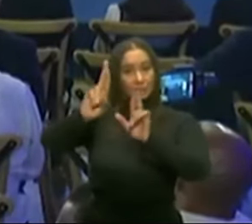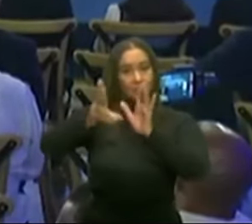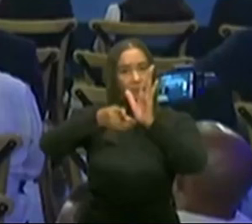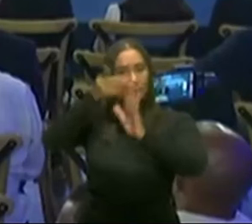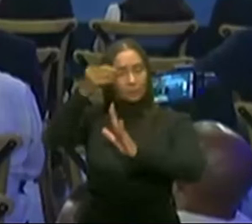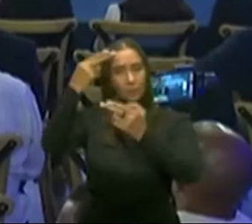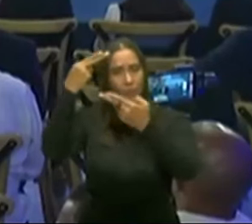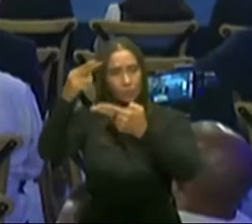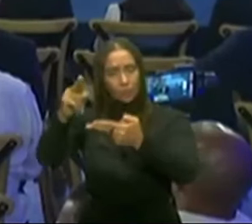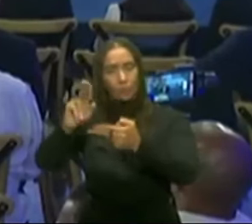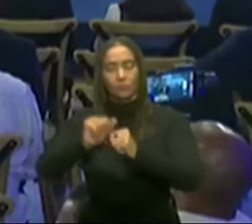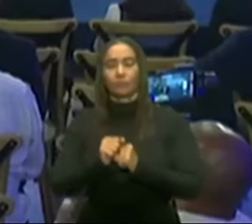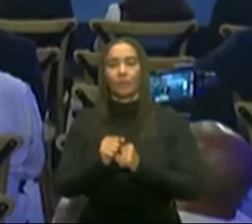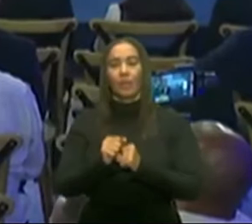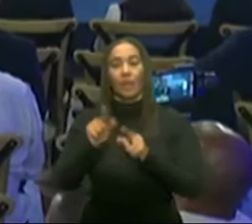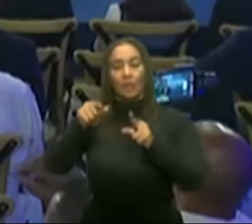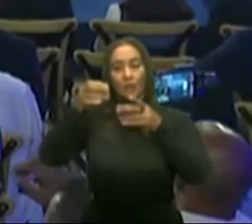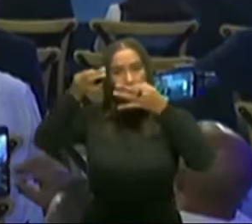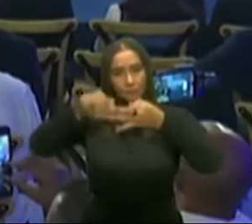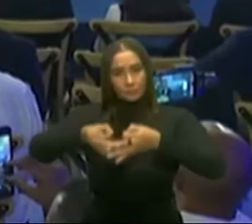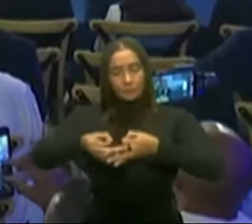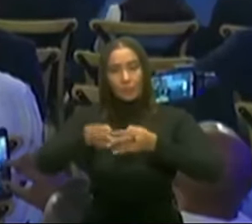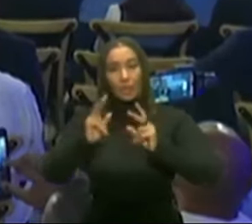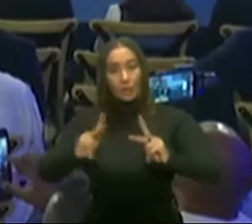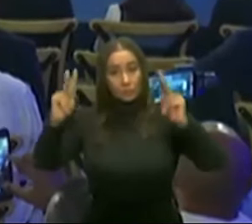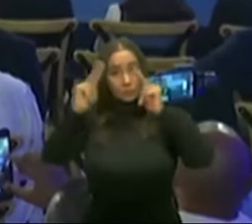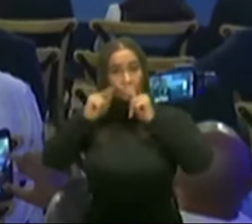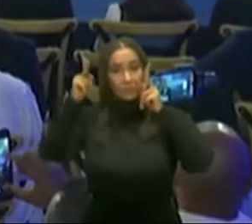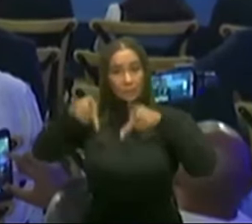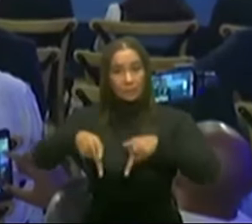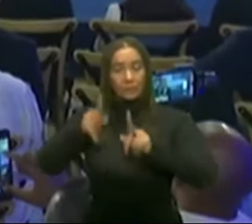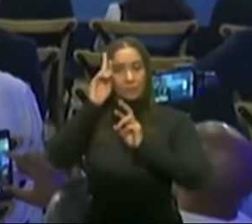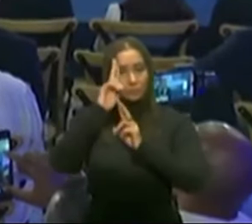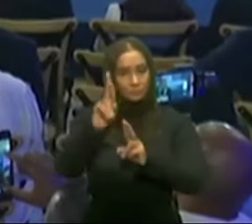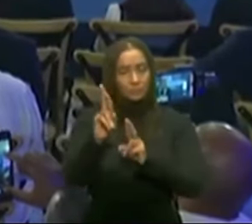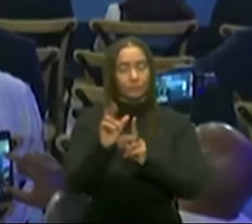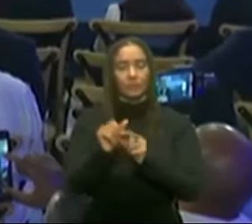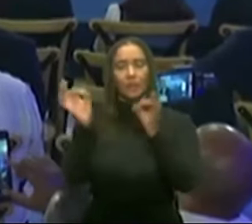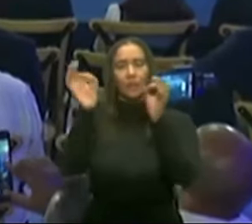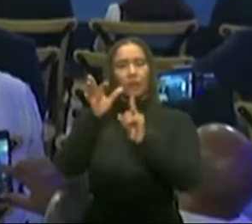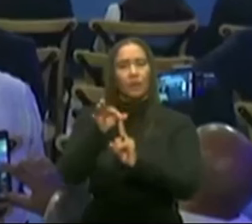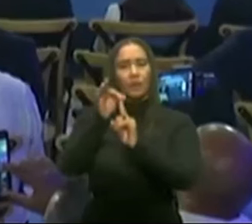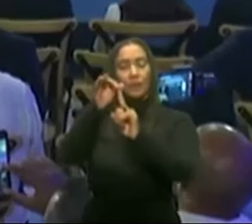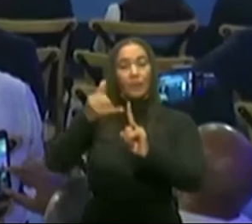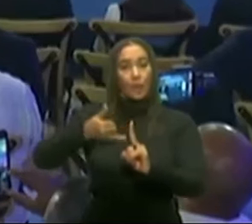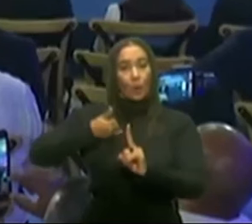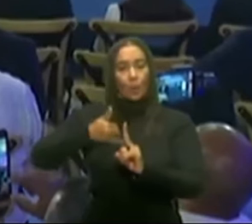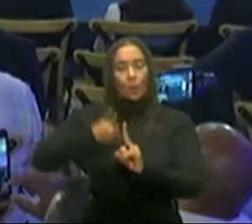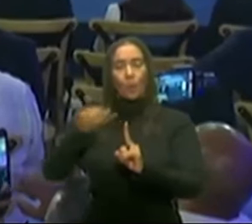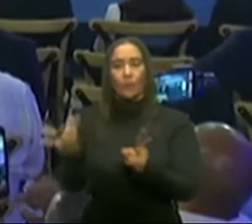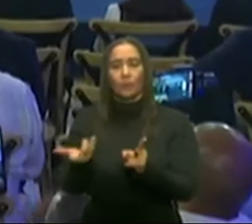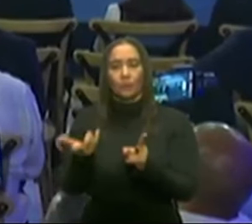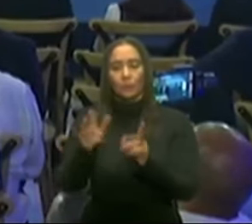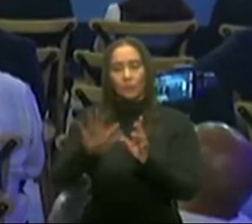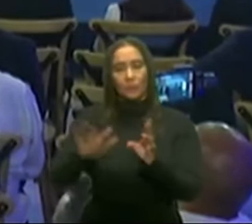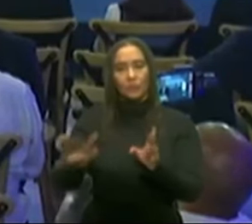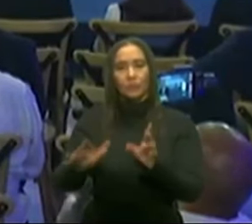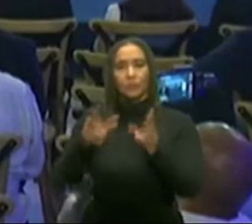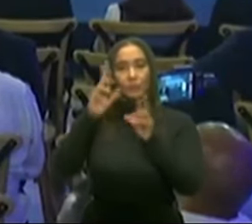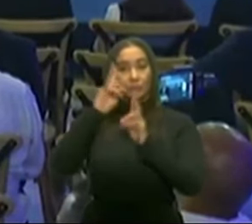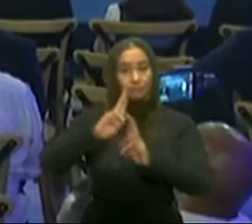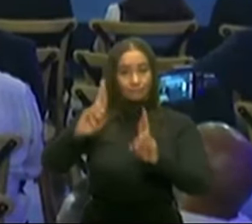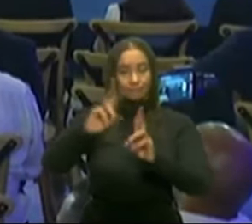a la intimidad, así como a la dignidad y la moral de las personas, y de manera especial de la juventud y la infancia.